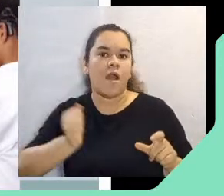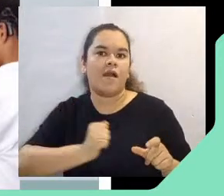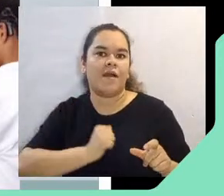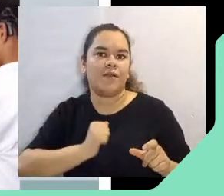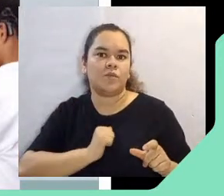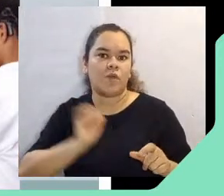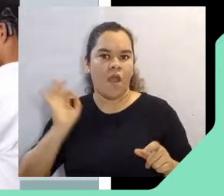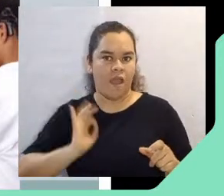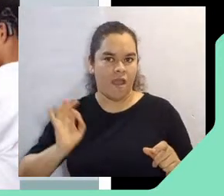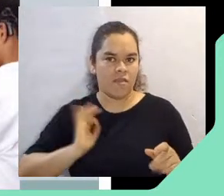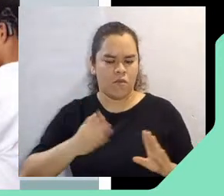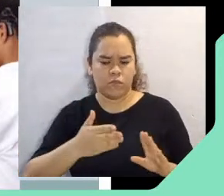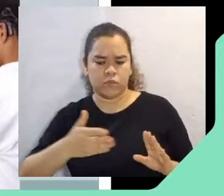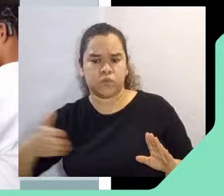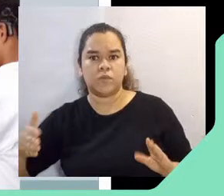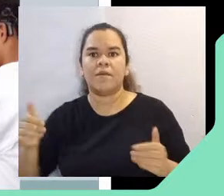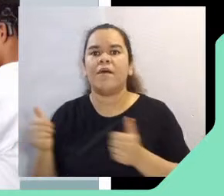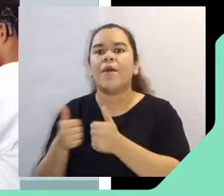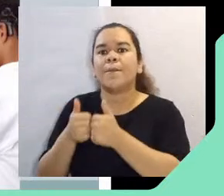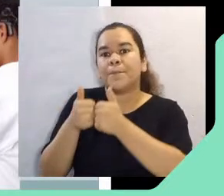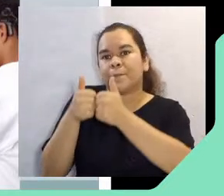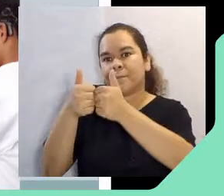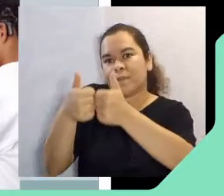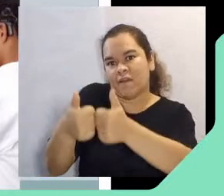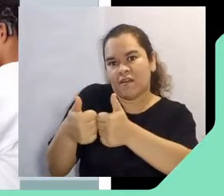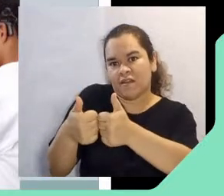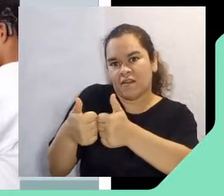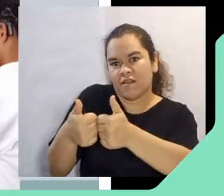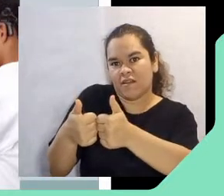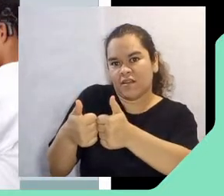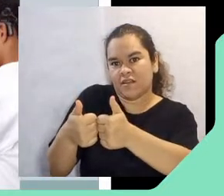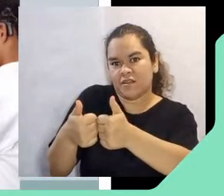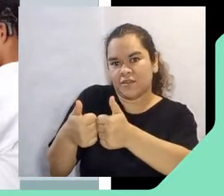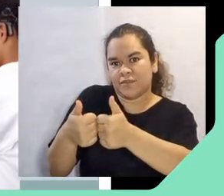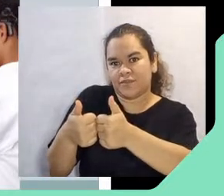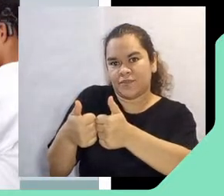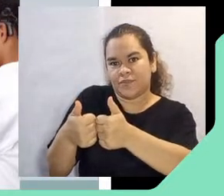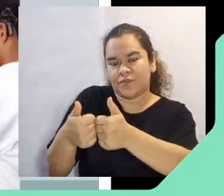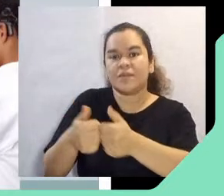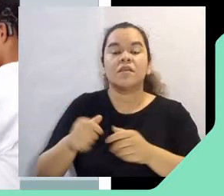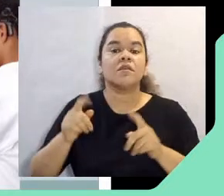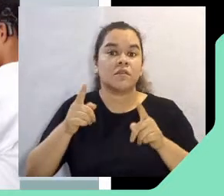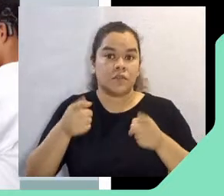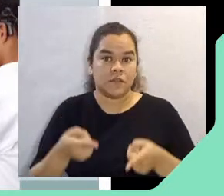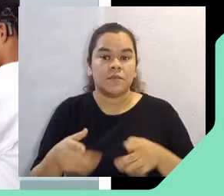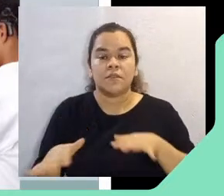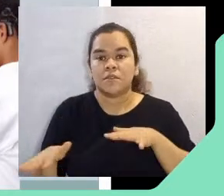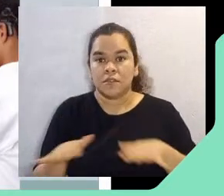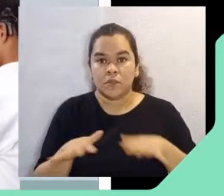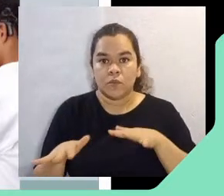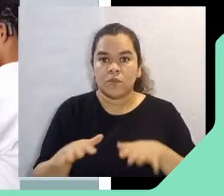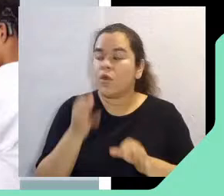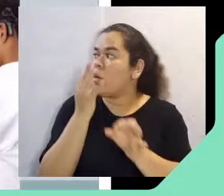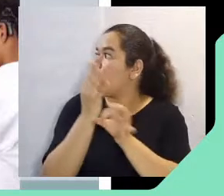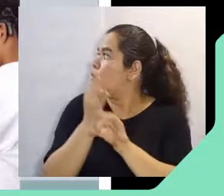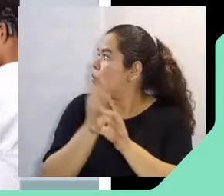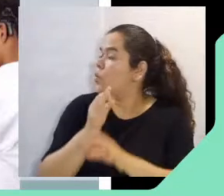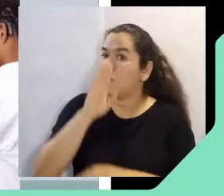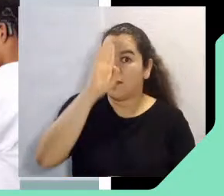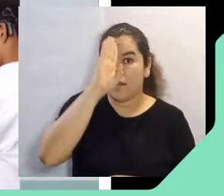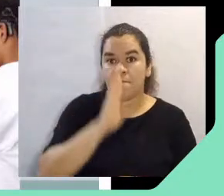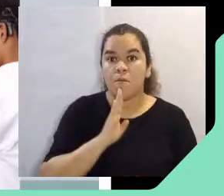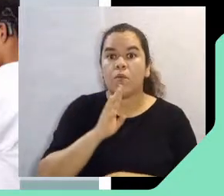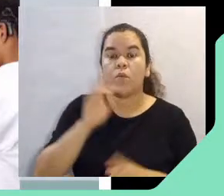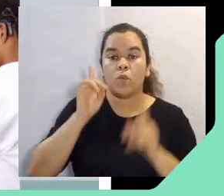procesos. Tenemos, incluso hay situaciones, por ejemplo, estas escuelas de hipoacúsicos que vienen a la